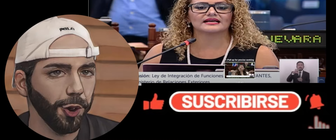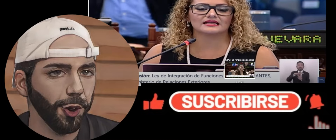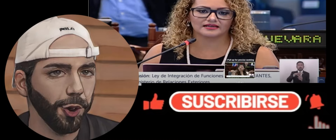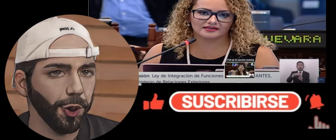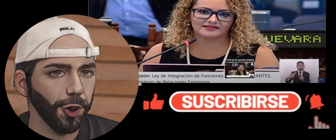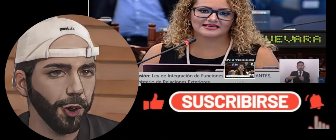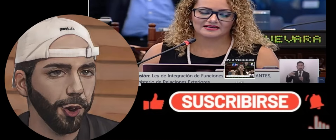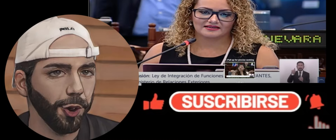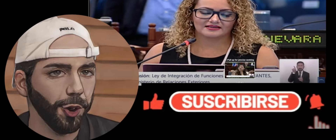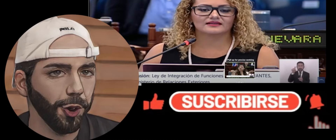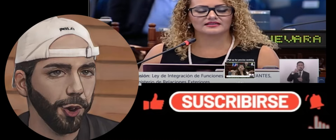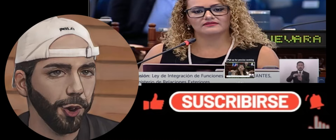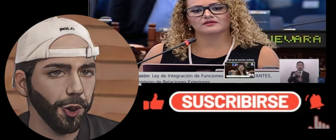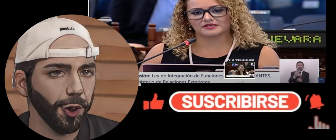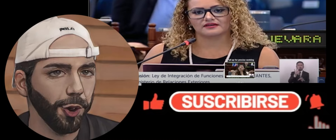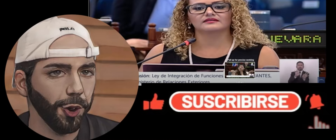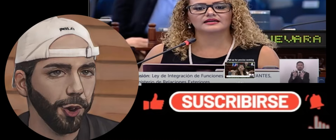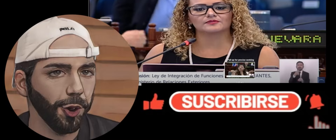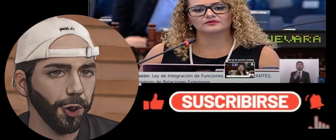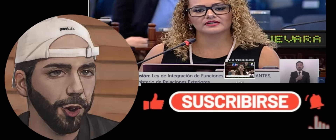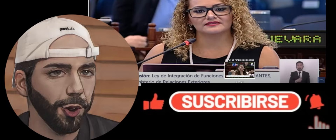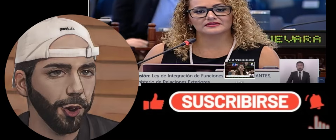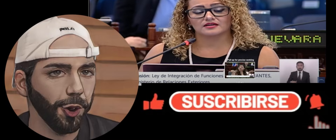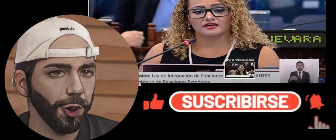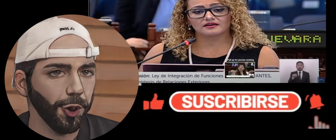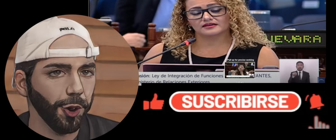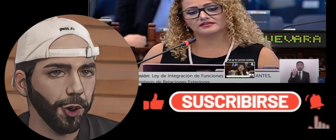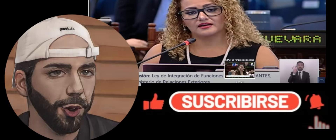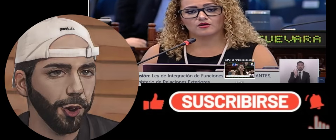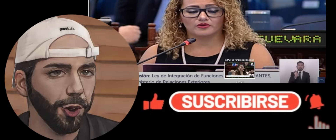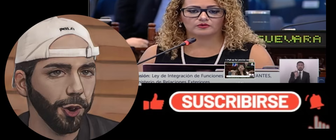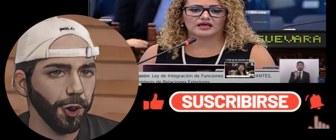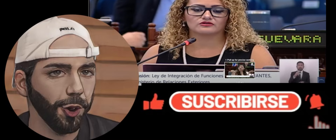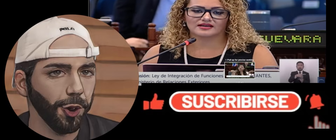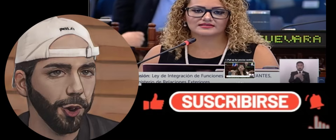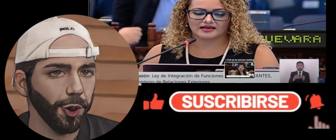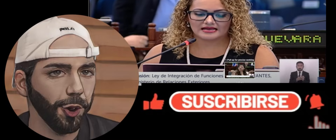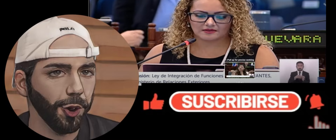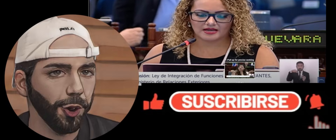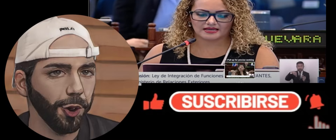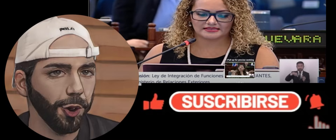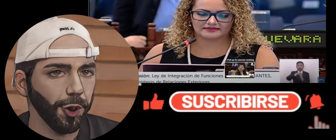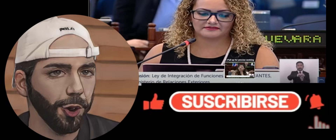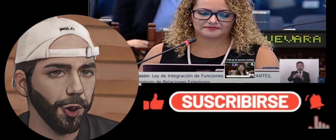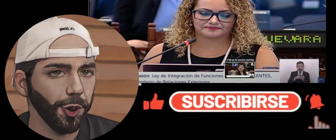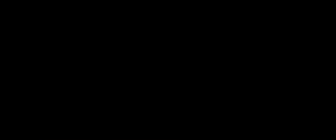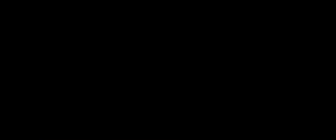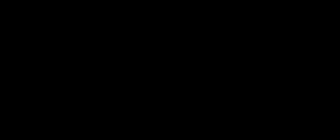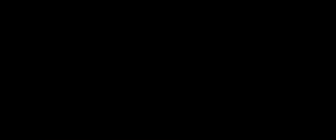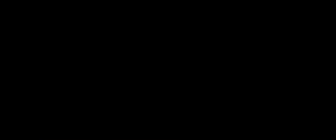poder elegir quién quieren de presidente de la república Y a quienes quieren como diputados de esta asamblea